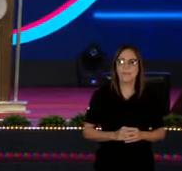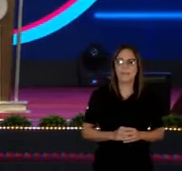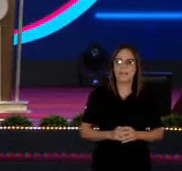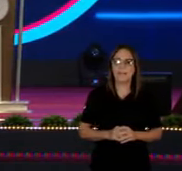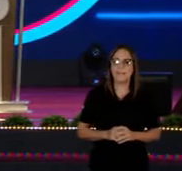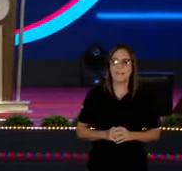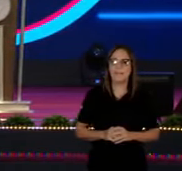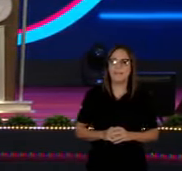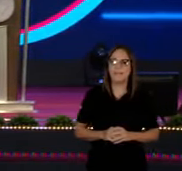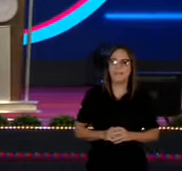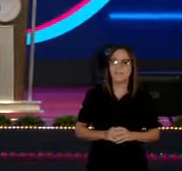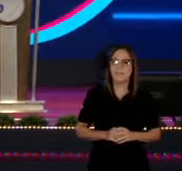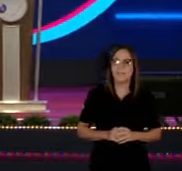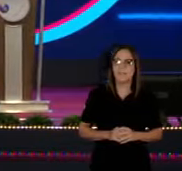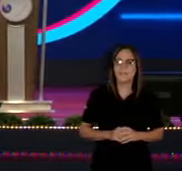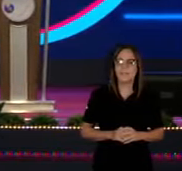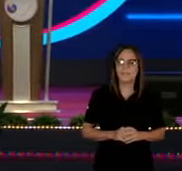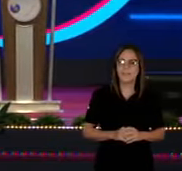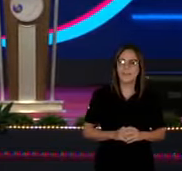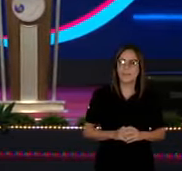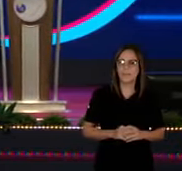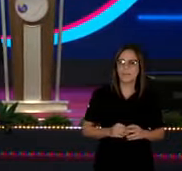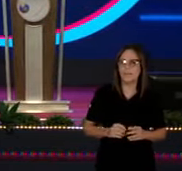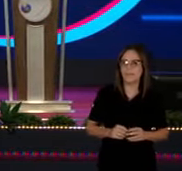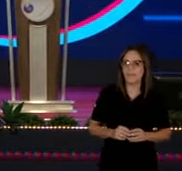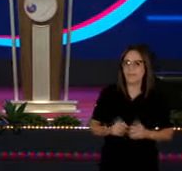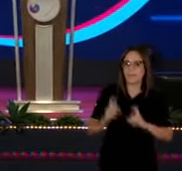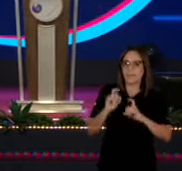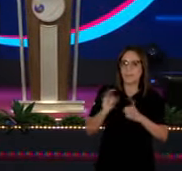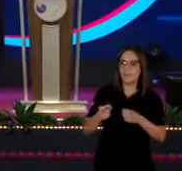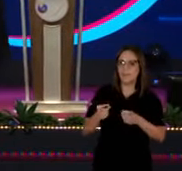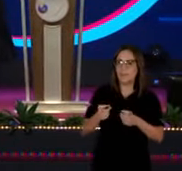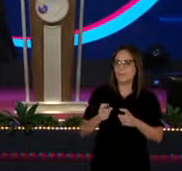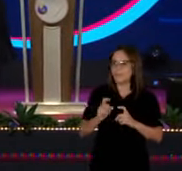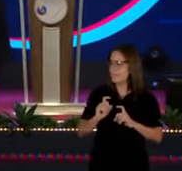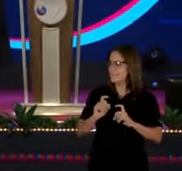Y un micrófono para que ella pueda expresar.